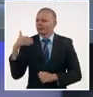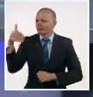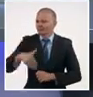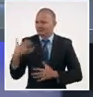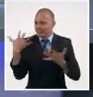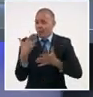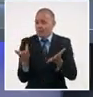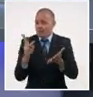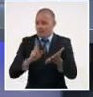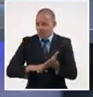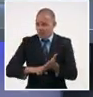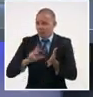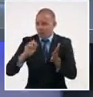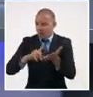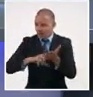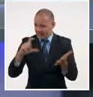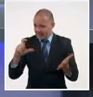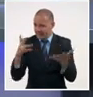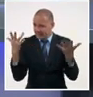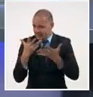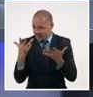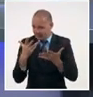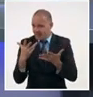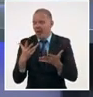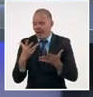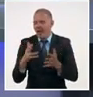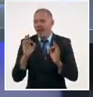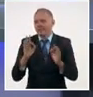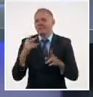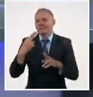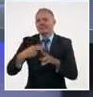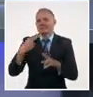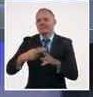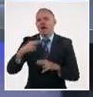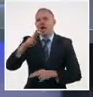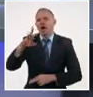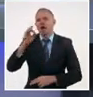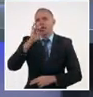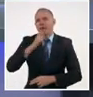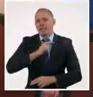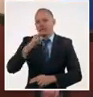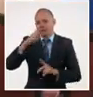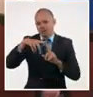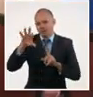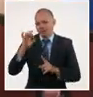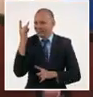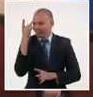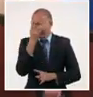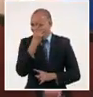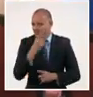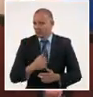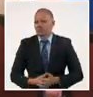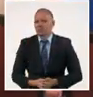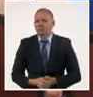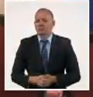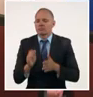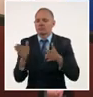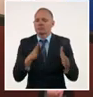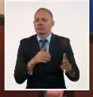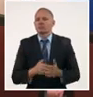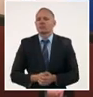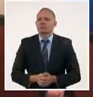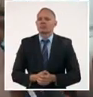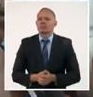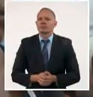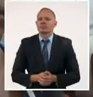Buró Político y secretario de Organización del Comité Central del Partido, Roberto Morales Ojeda. Presidentes de consejos populares